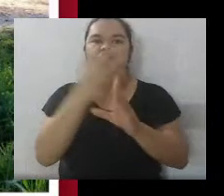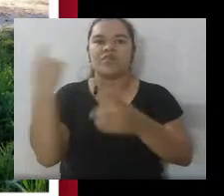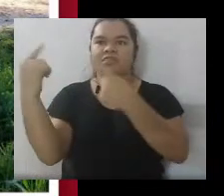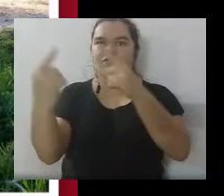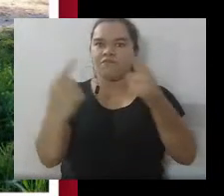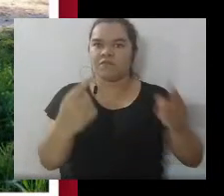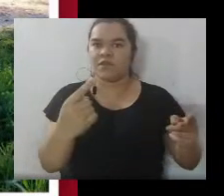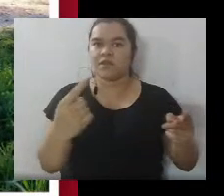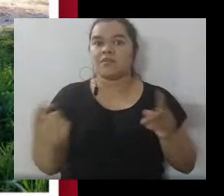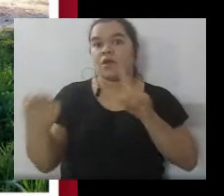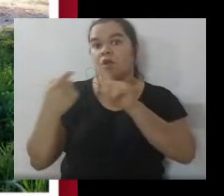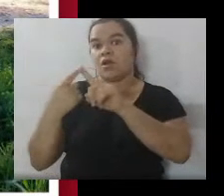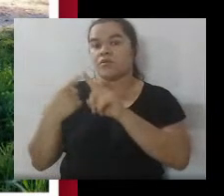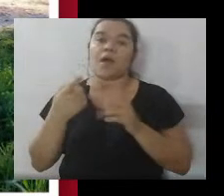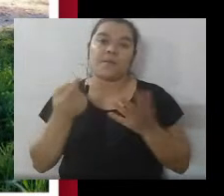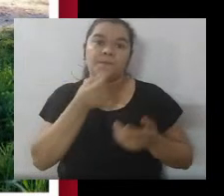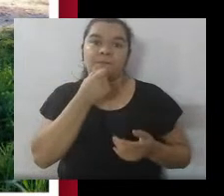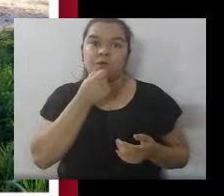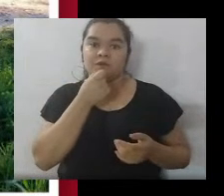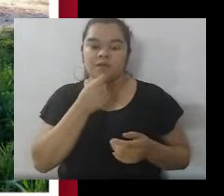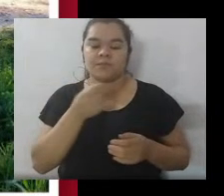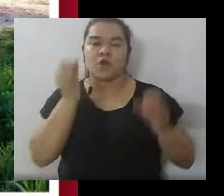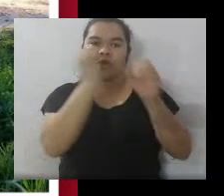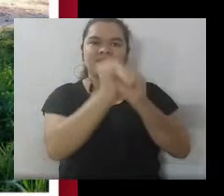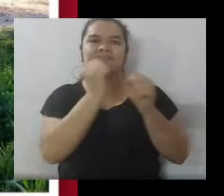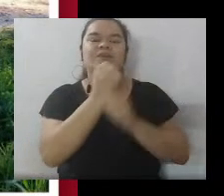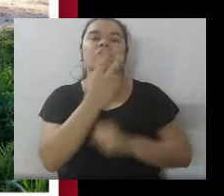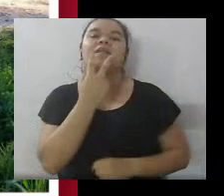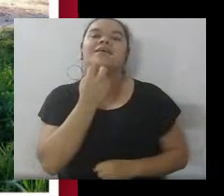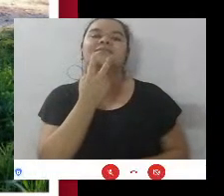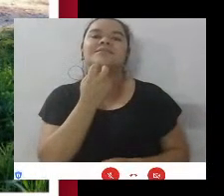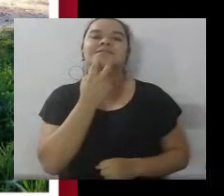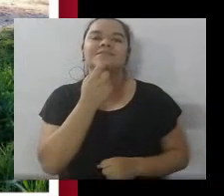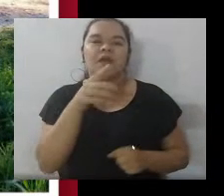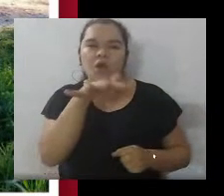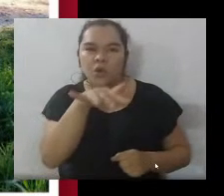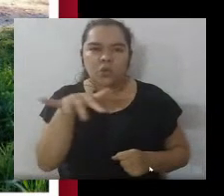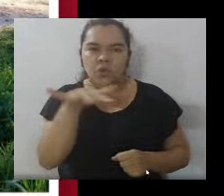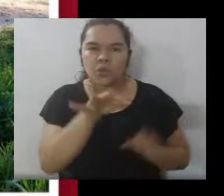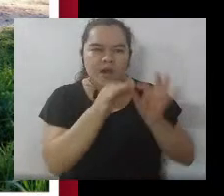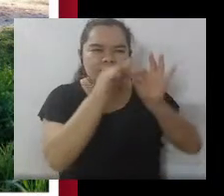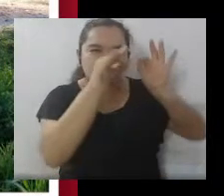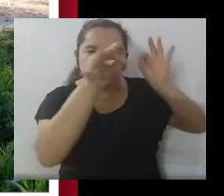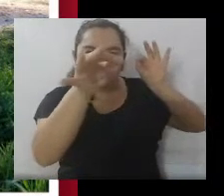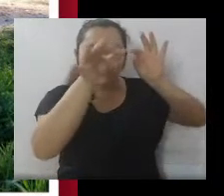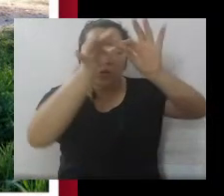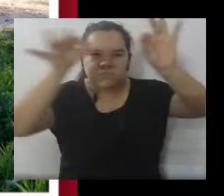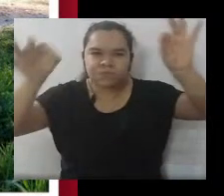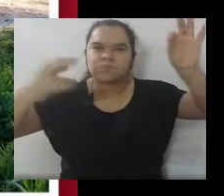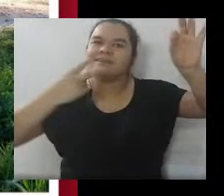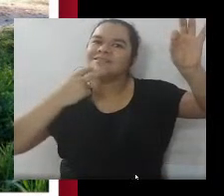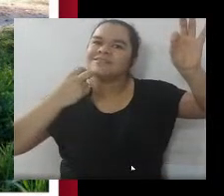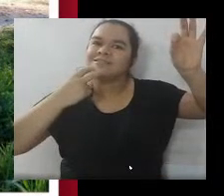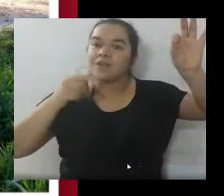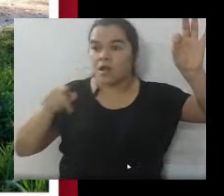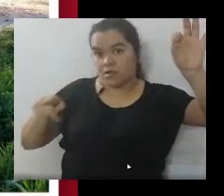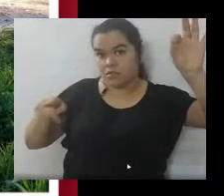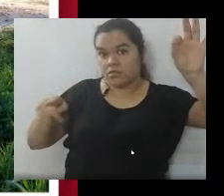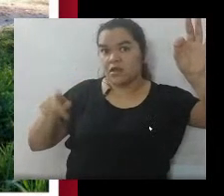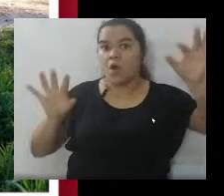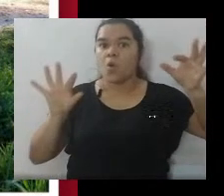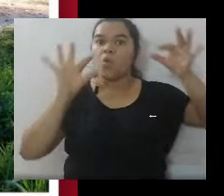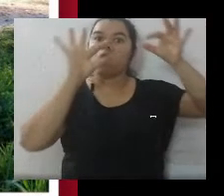por ejemplo, con el ingeniero electricista cuando hace los proyectos de líneas de alta tensión. Se trabaja